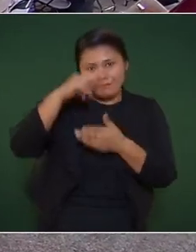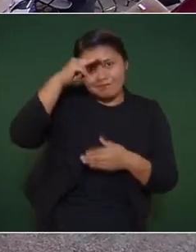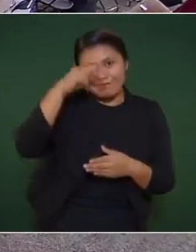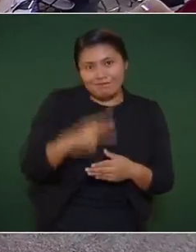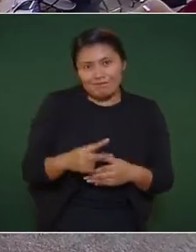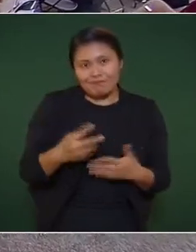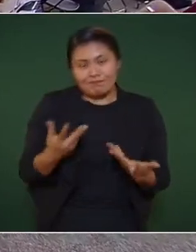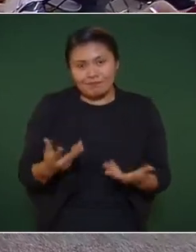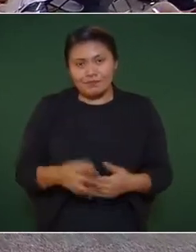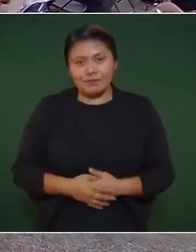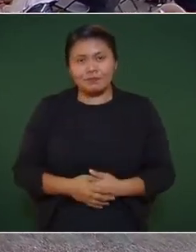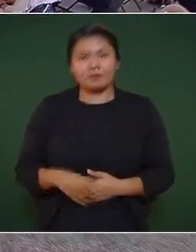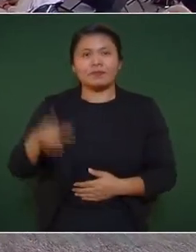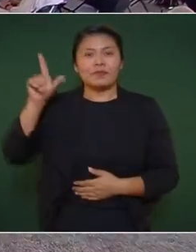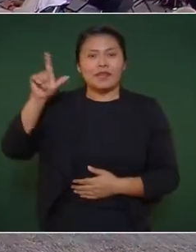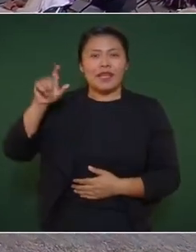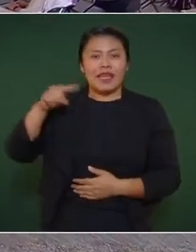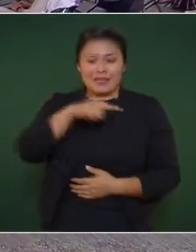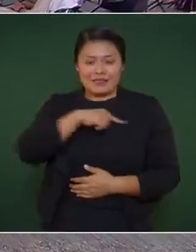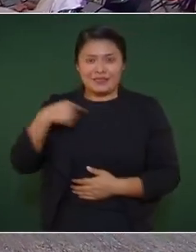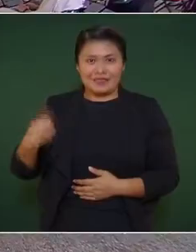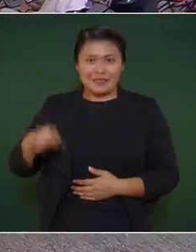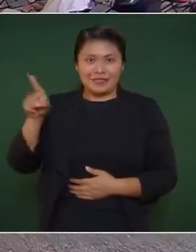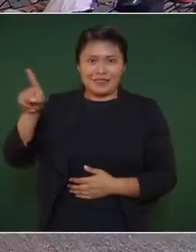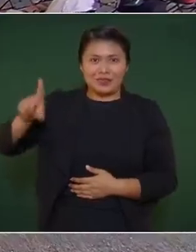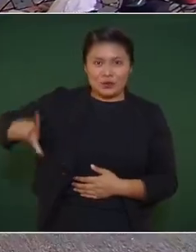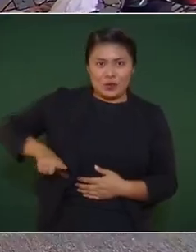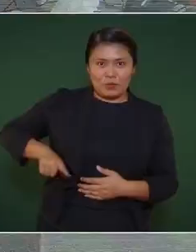especial el gobierno de China,